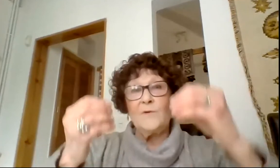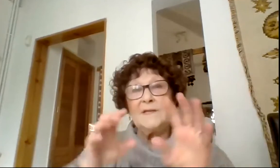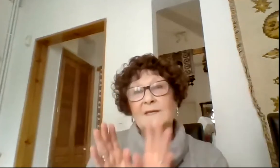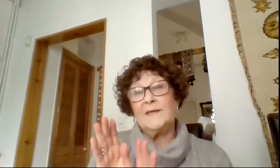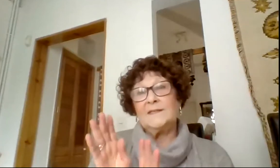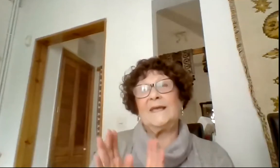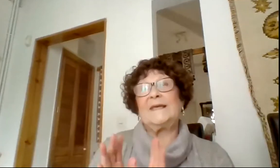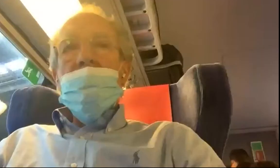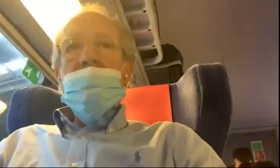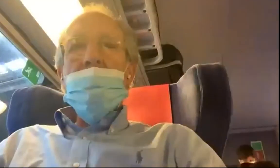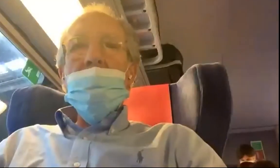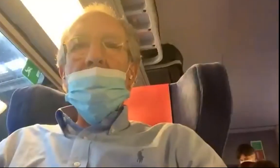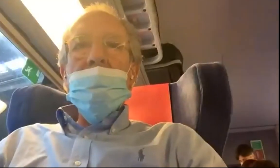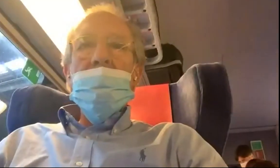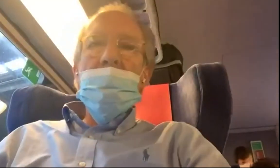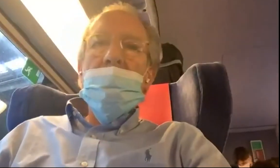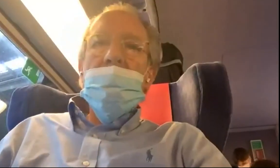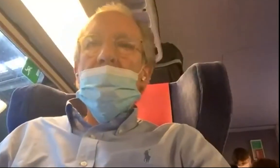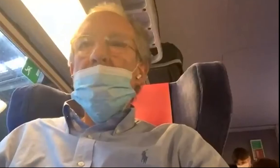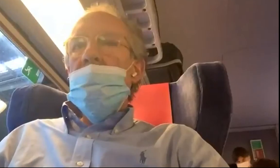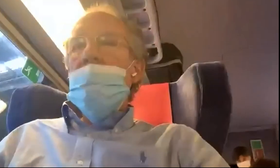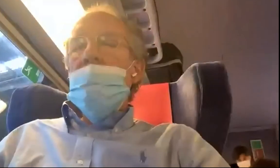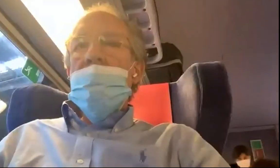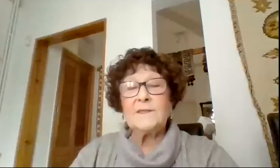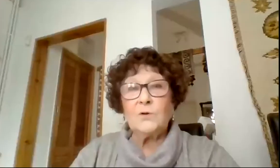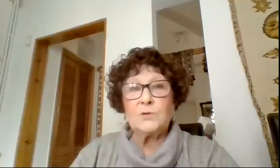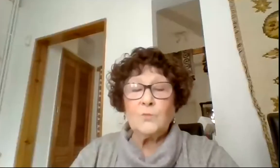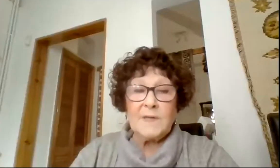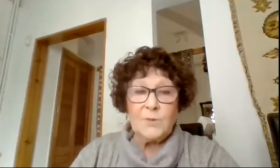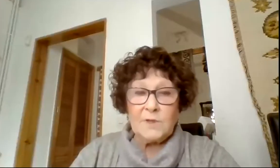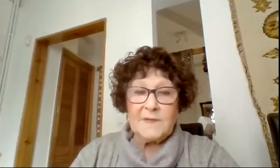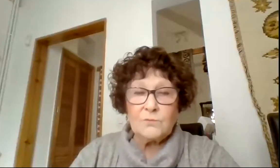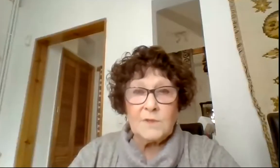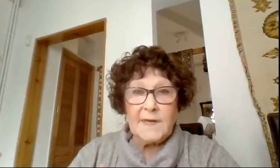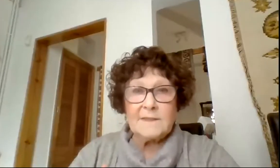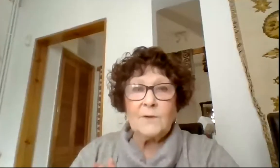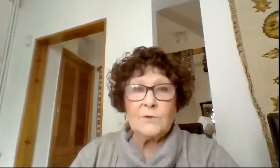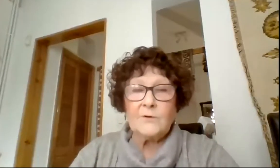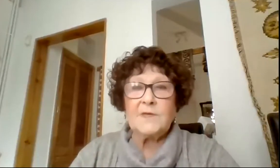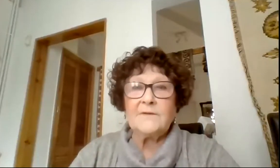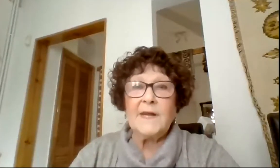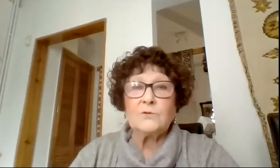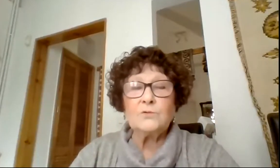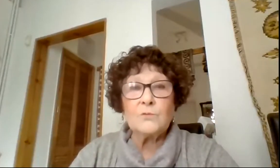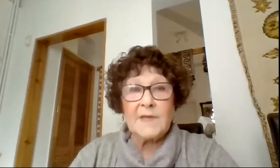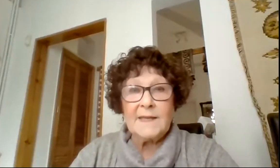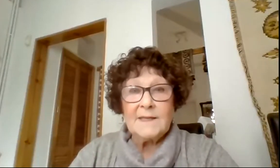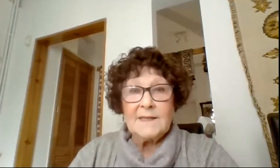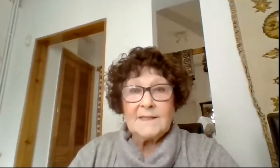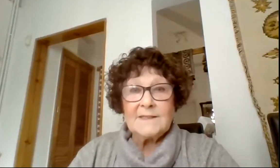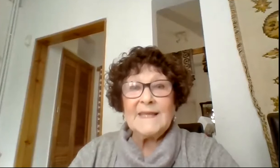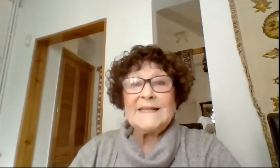en lugar de crecer, disminuye. Por lo tanto, tuve que ponerme a estudiar neurología de la